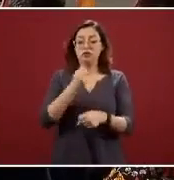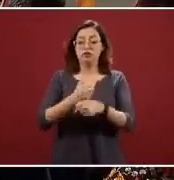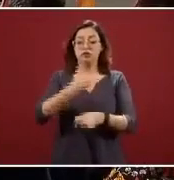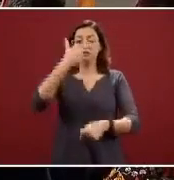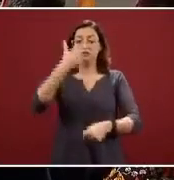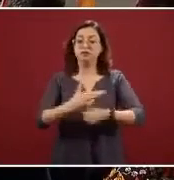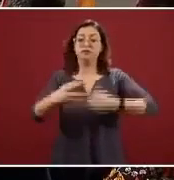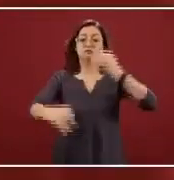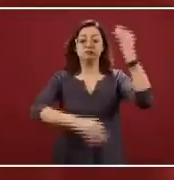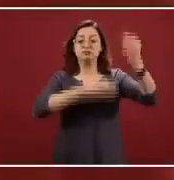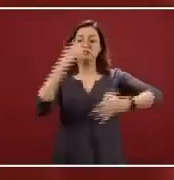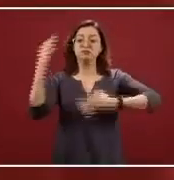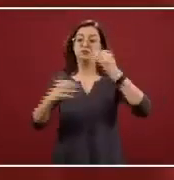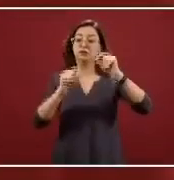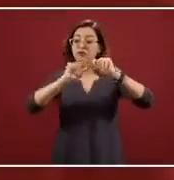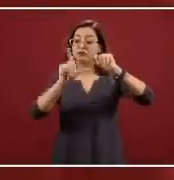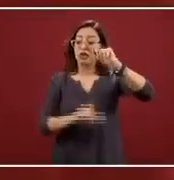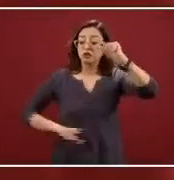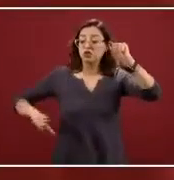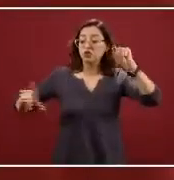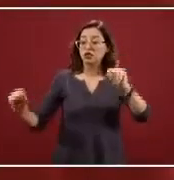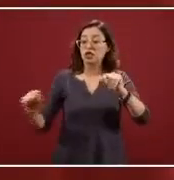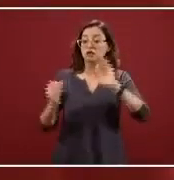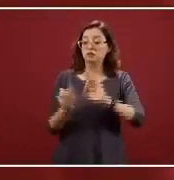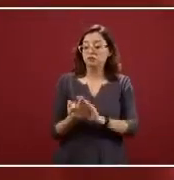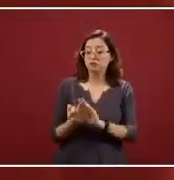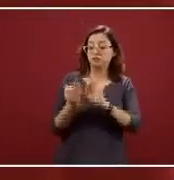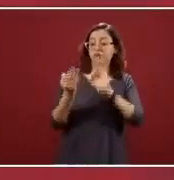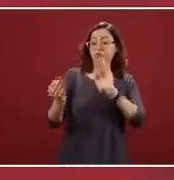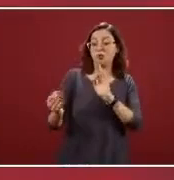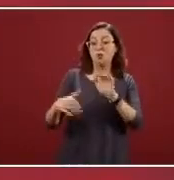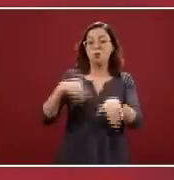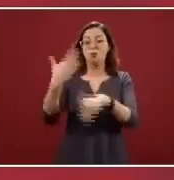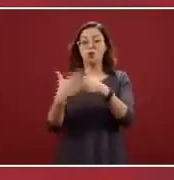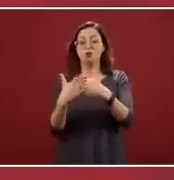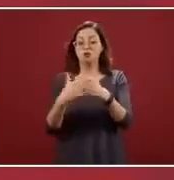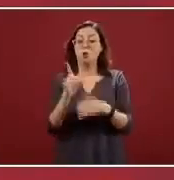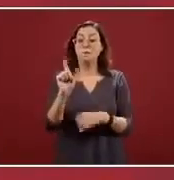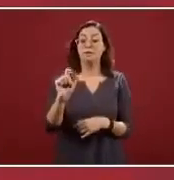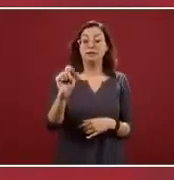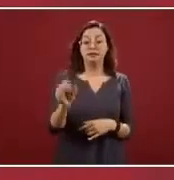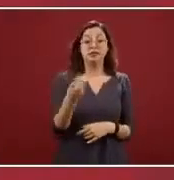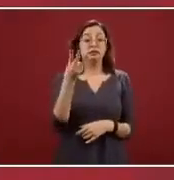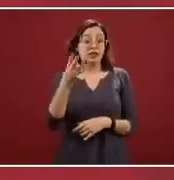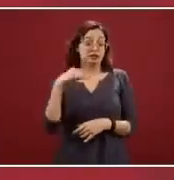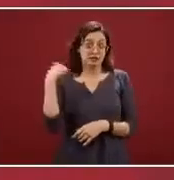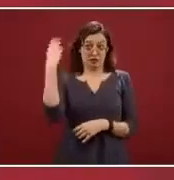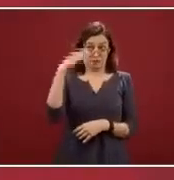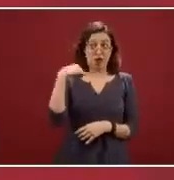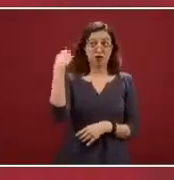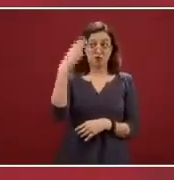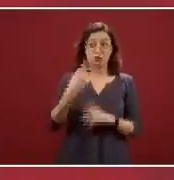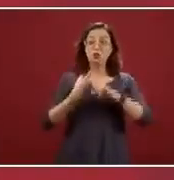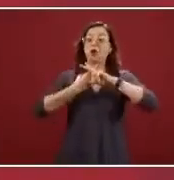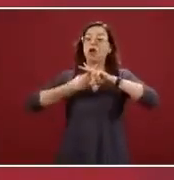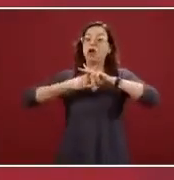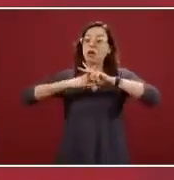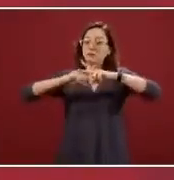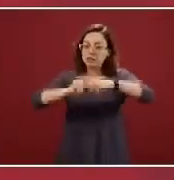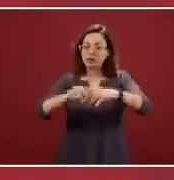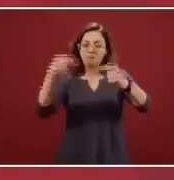nacional de sana distancia que inicia a partir del 23 de marzo y que además integra toda una serie de instrucciones